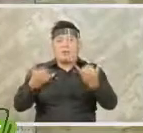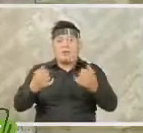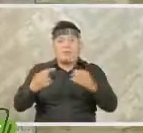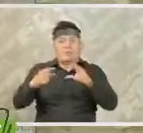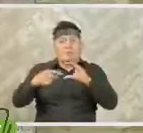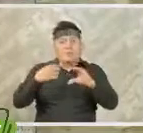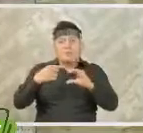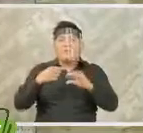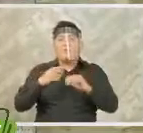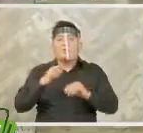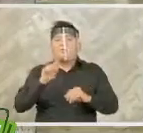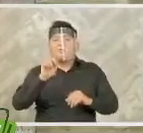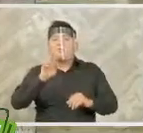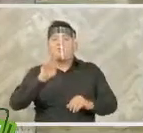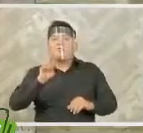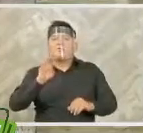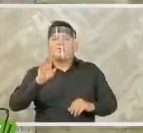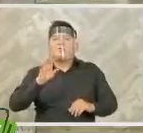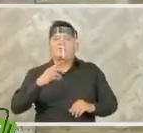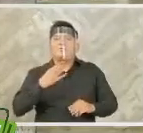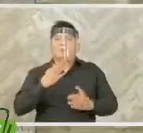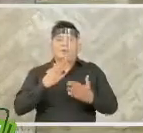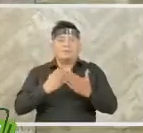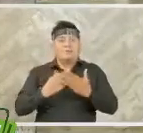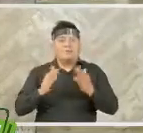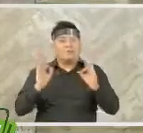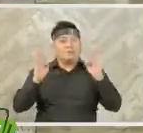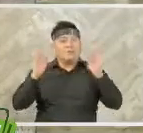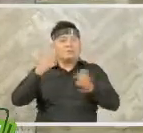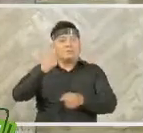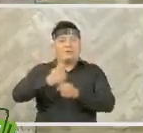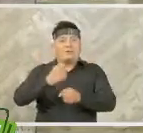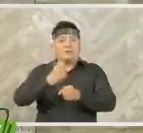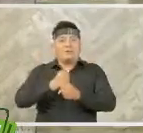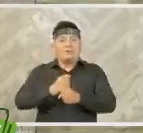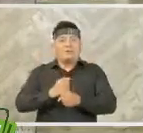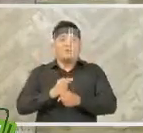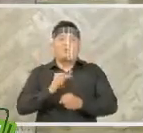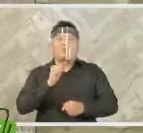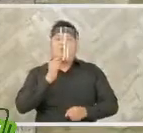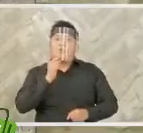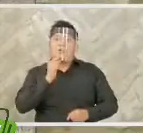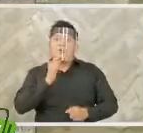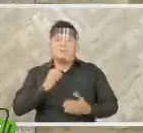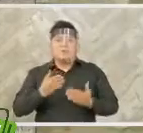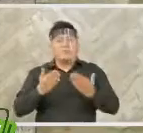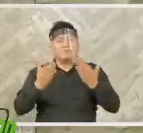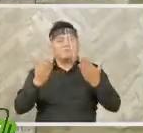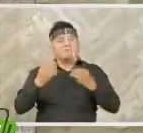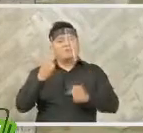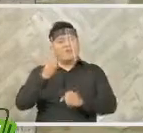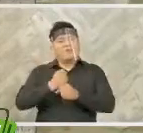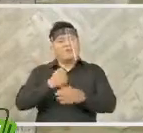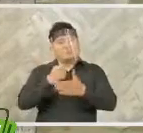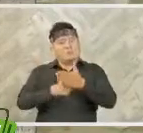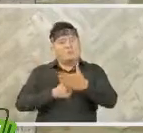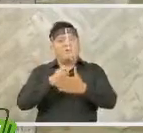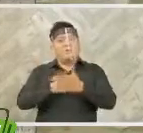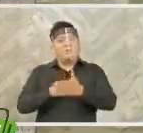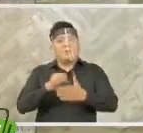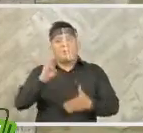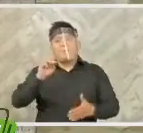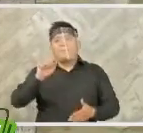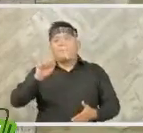rápida. Heber dice por acá, la verdad me parece súper el trabajo del señor Jairo. Con esto se evidencia la excelente gestión. Marjorie Andrea, muchas gracias